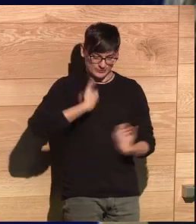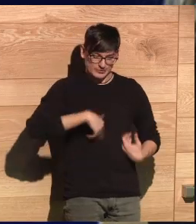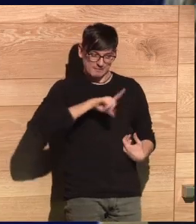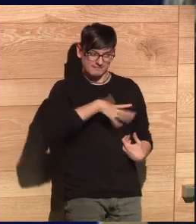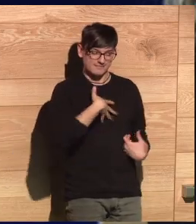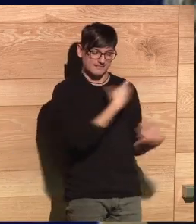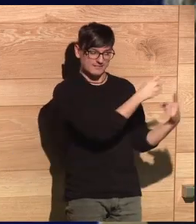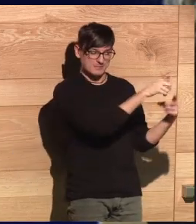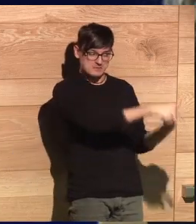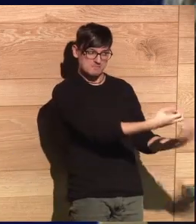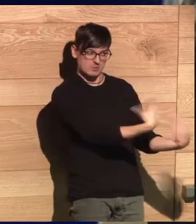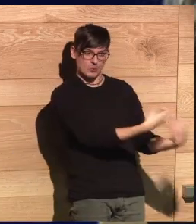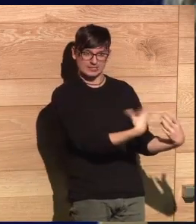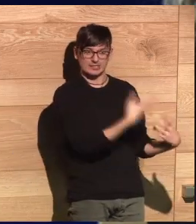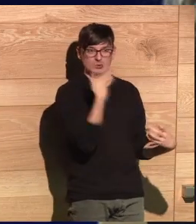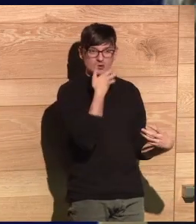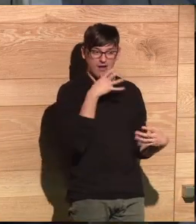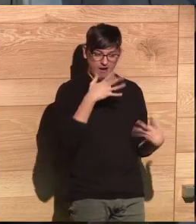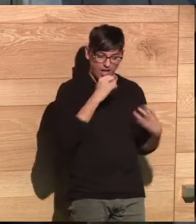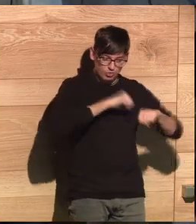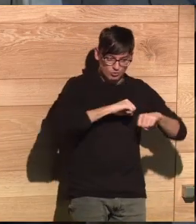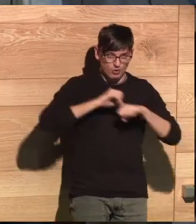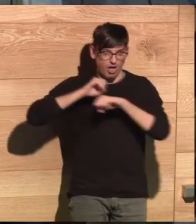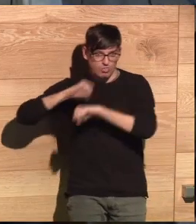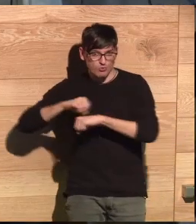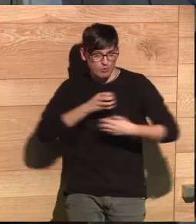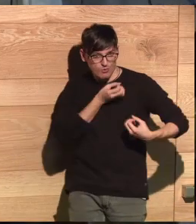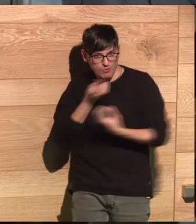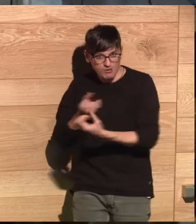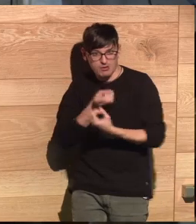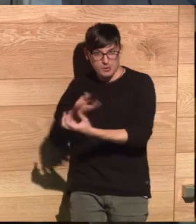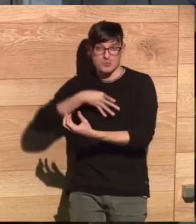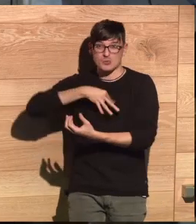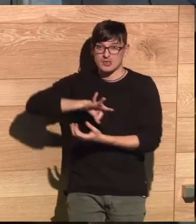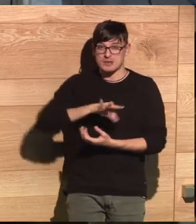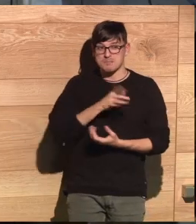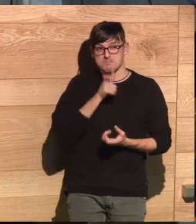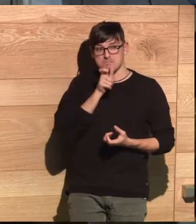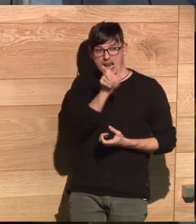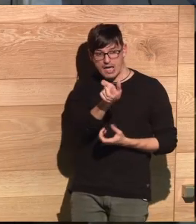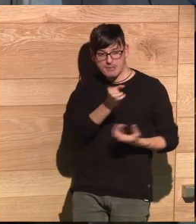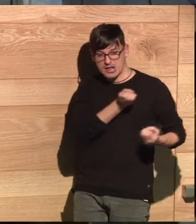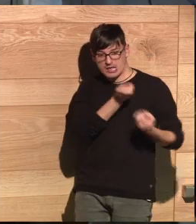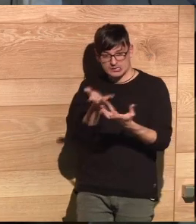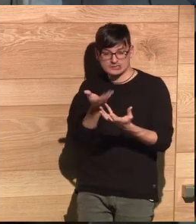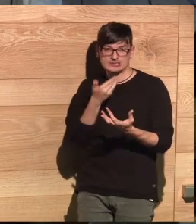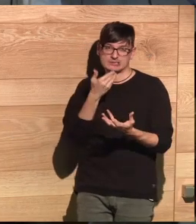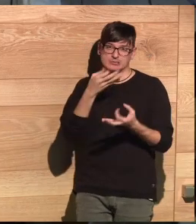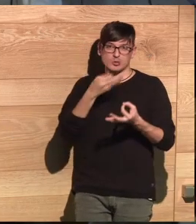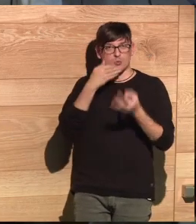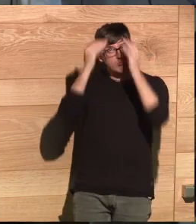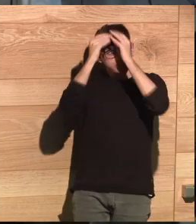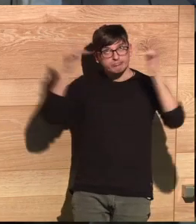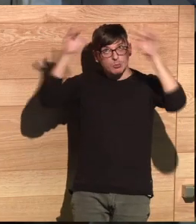también nos podemos leer los cuentos de adultos a adultos, ¿no? Porque la palabra siempre te evoca, te mete en otro mundo, no